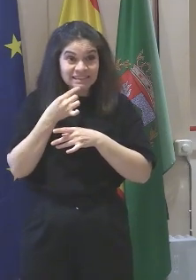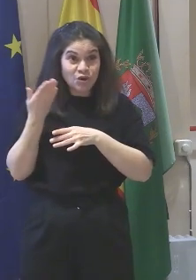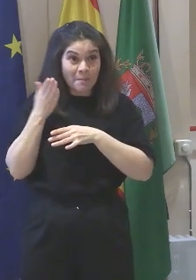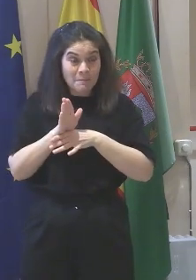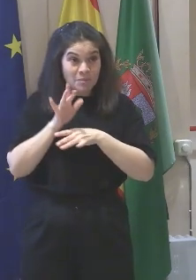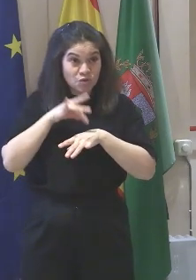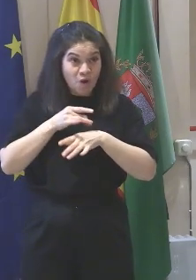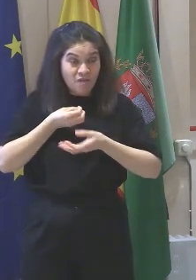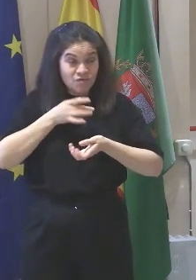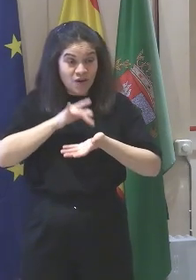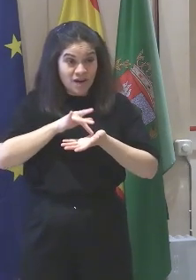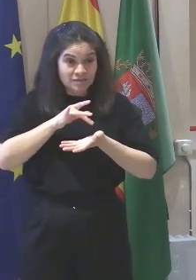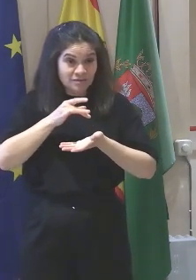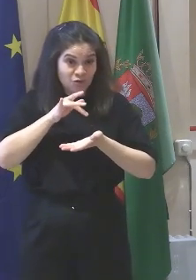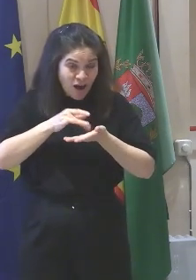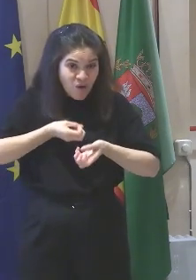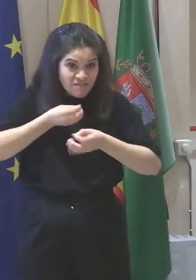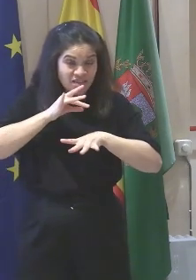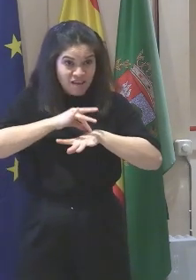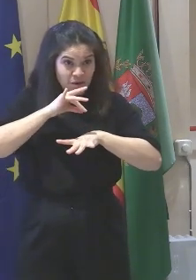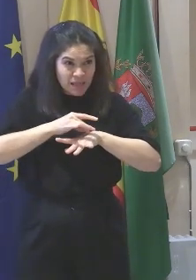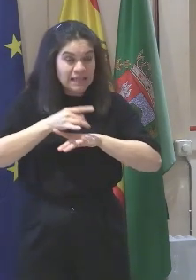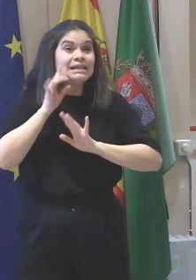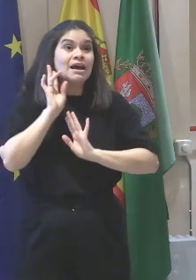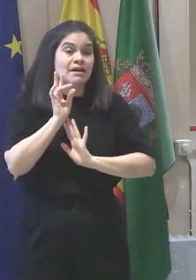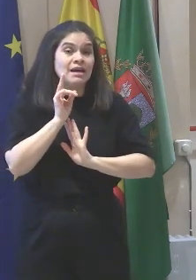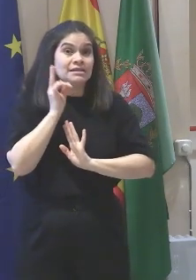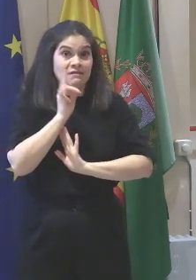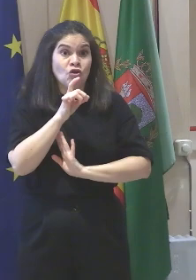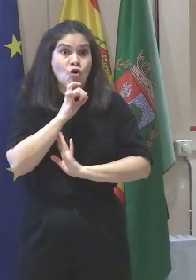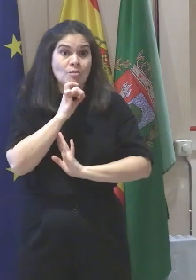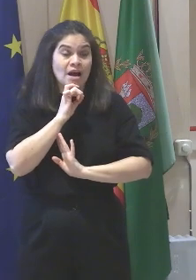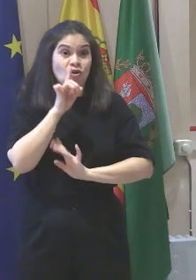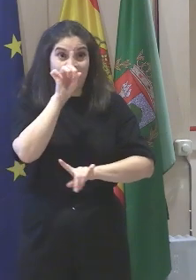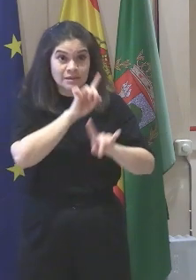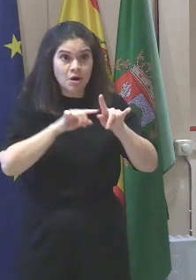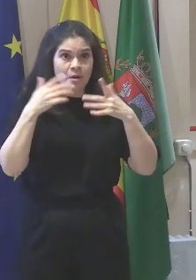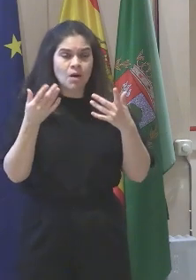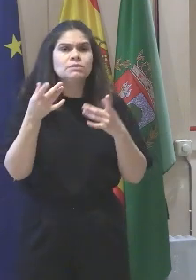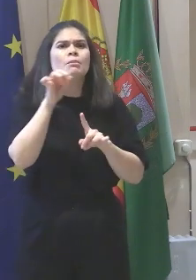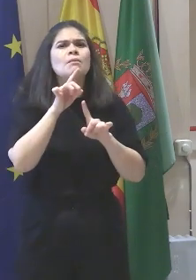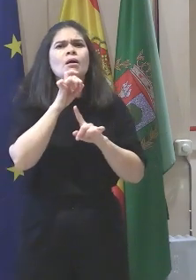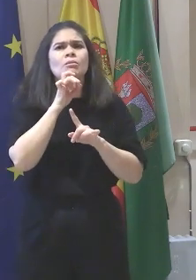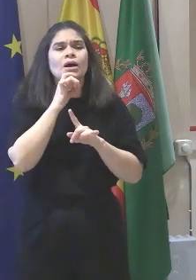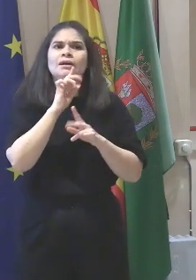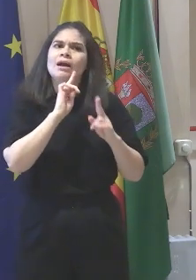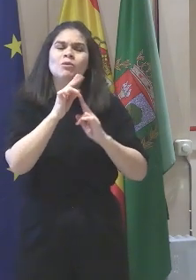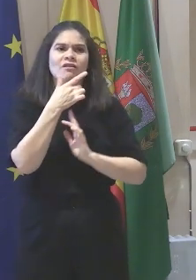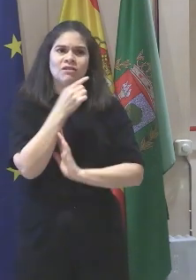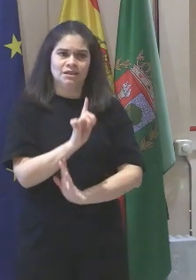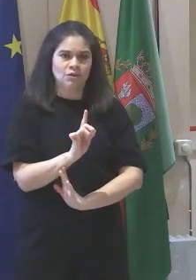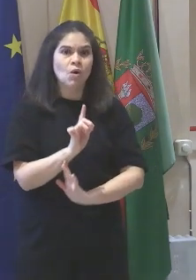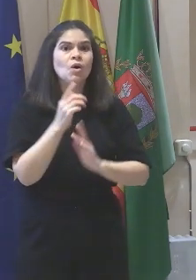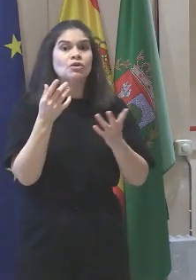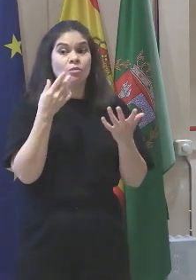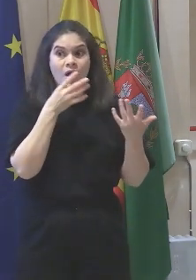Yo creo que claramente denota lo complicado que es el problema. Y a problemas complicados pues no hay respuestas fáciles, y como